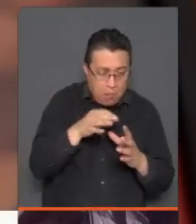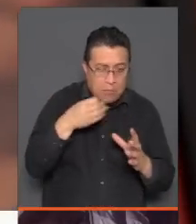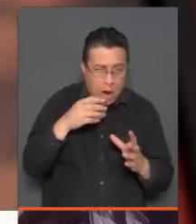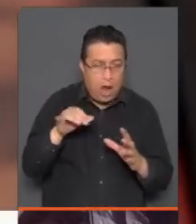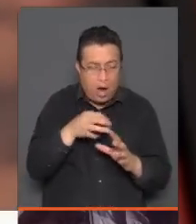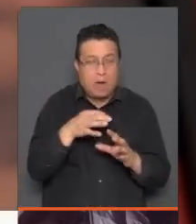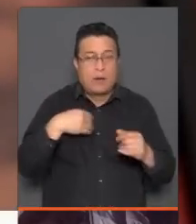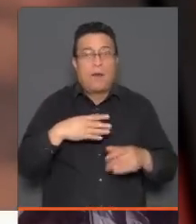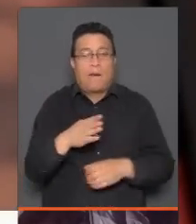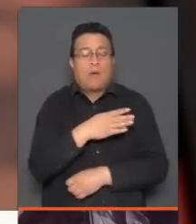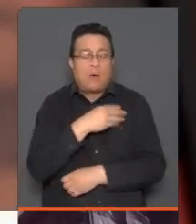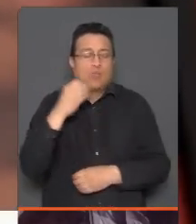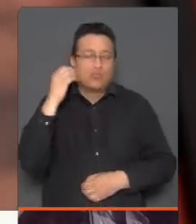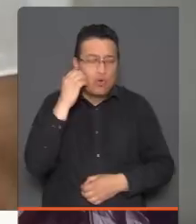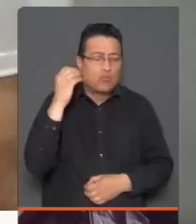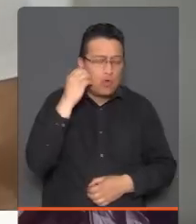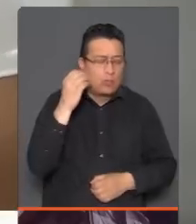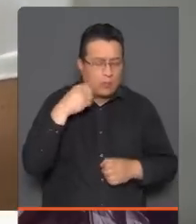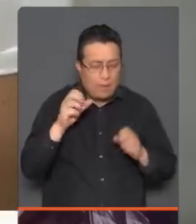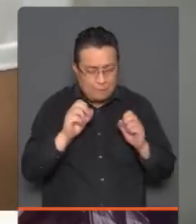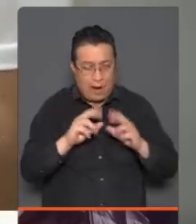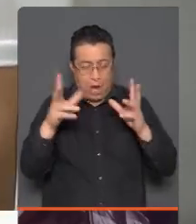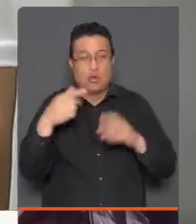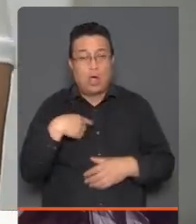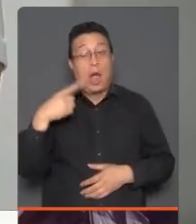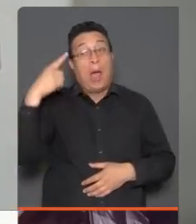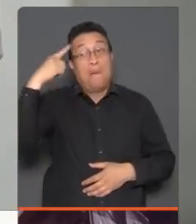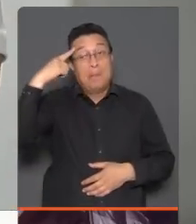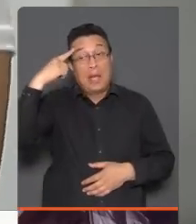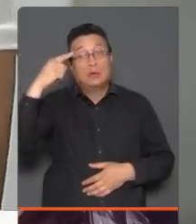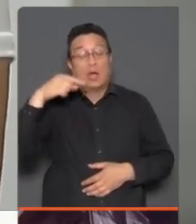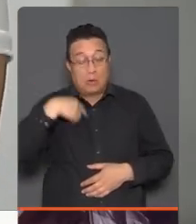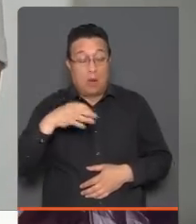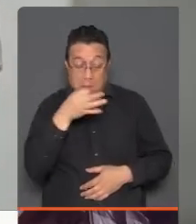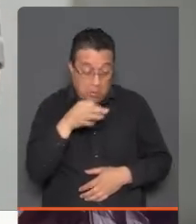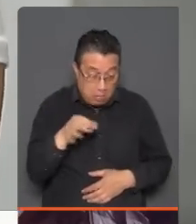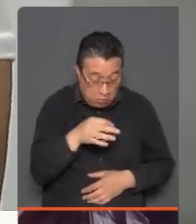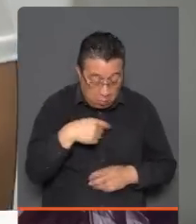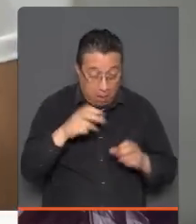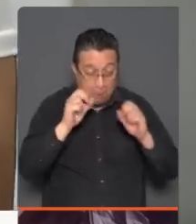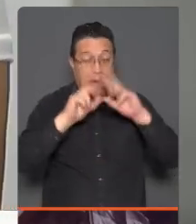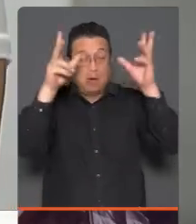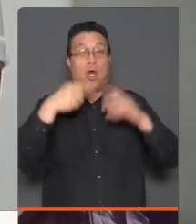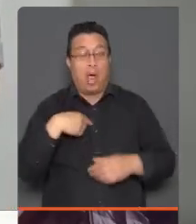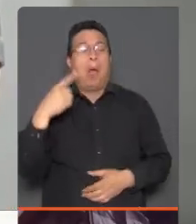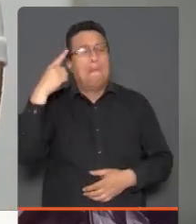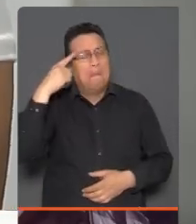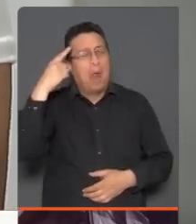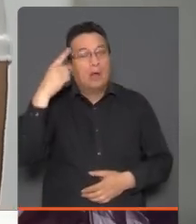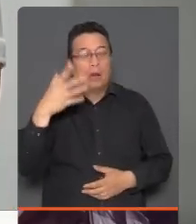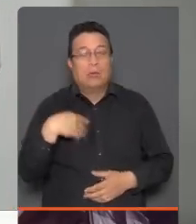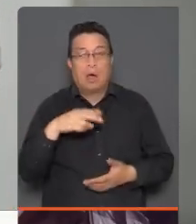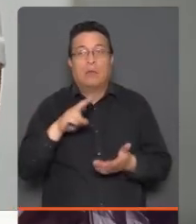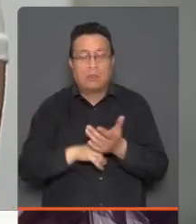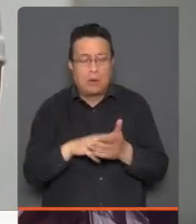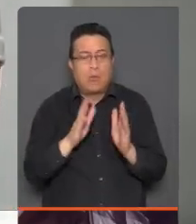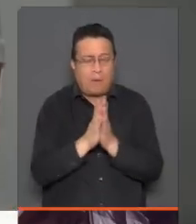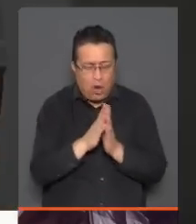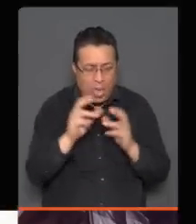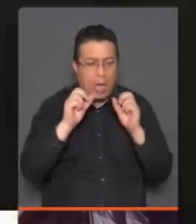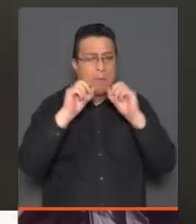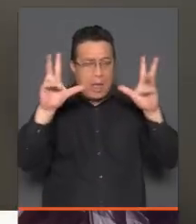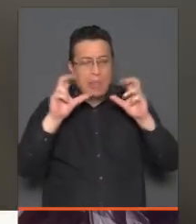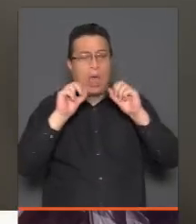darle besos para que pudiera despertar. Yo pensaba que si yo le hablaba al oído iba a despertar. Realmente yo decía, Leli, despierta,